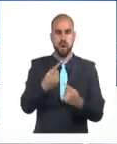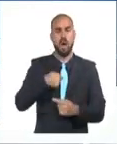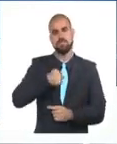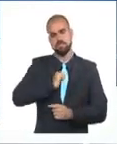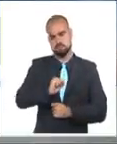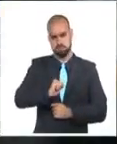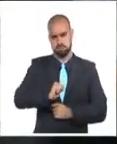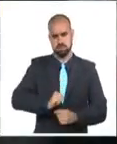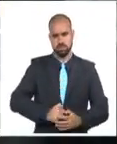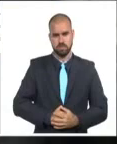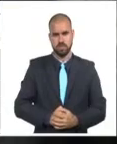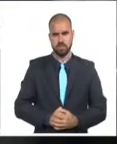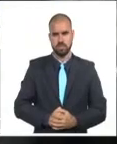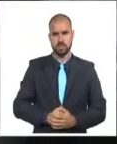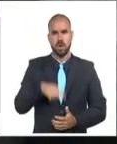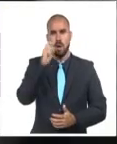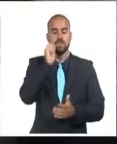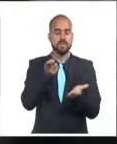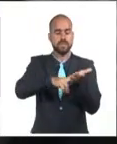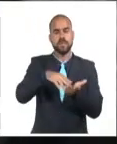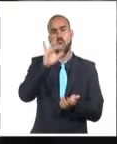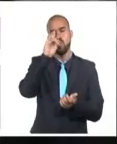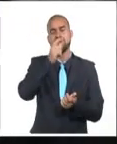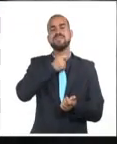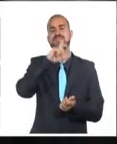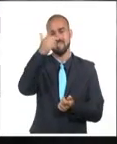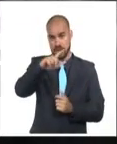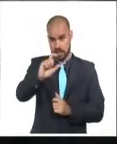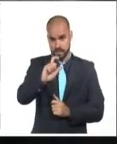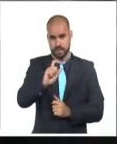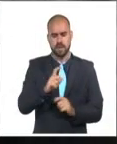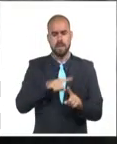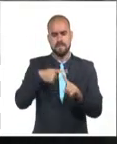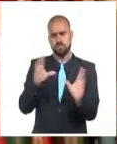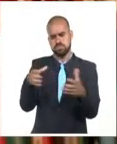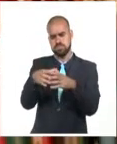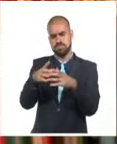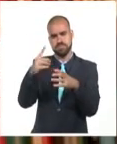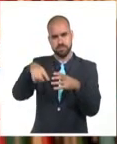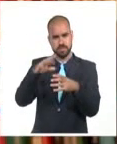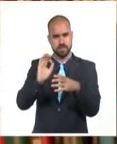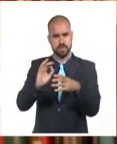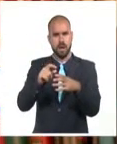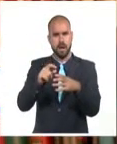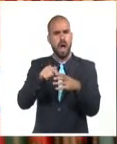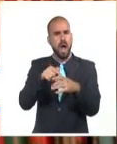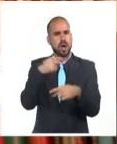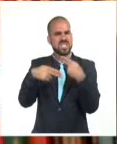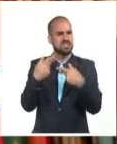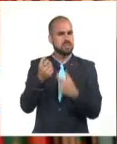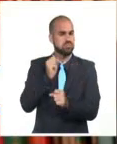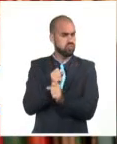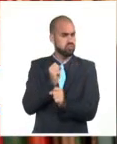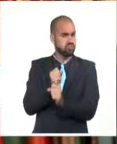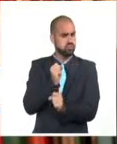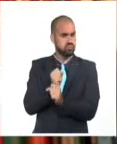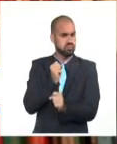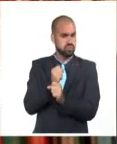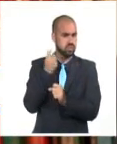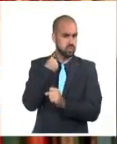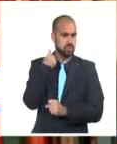cardíaco. Miembro de la Unión de Escritores y Artistas de Cuba y de la Comisión José Antonio Aponte, en cuyo seno desarrolló una intensa labor,